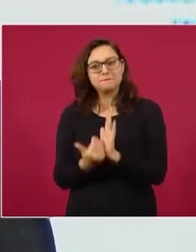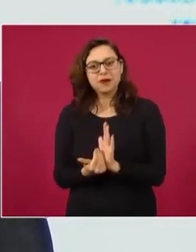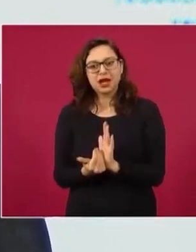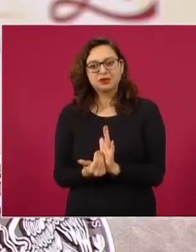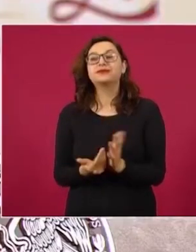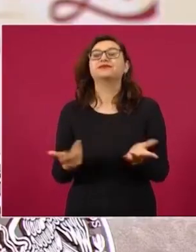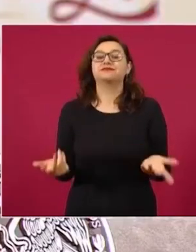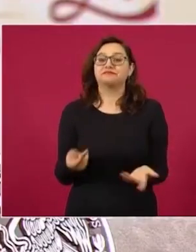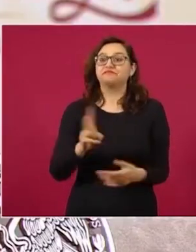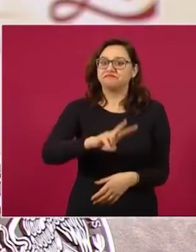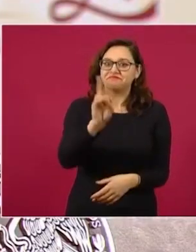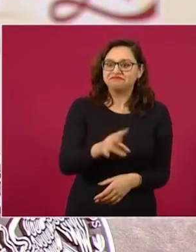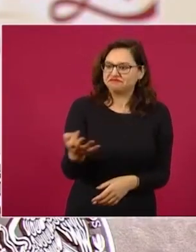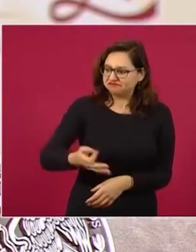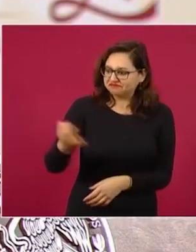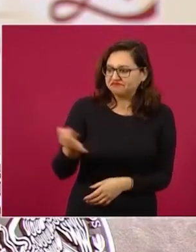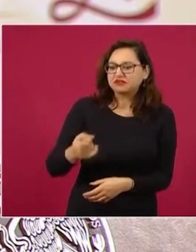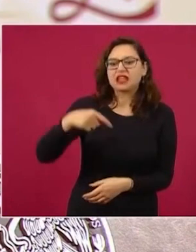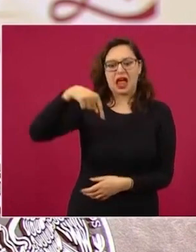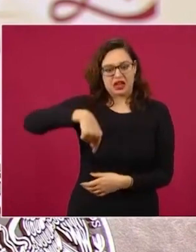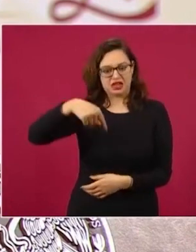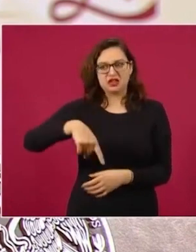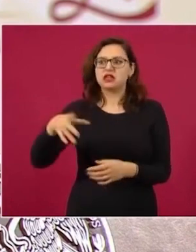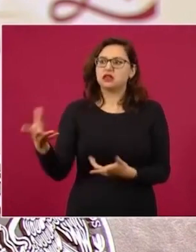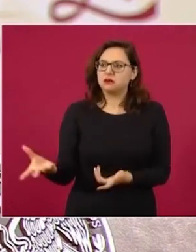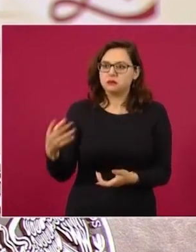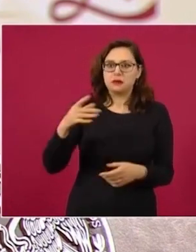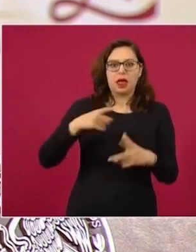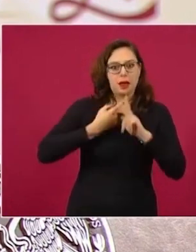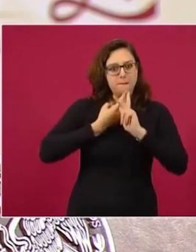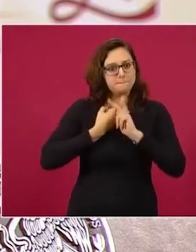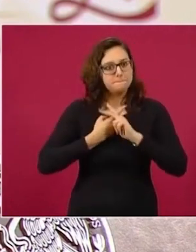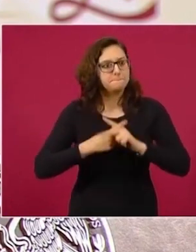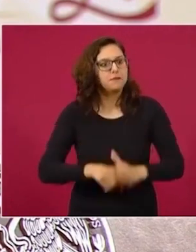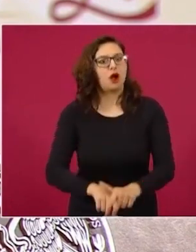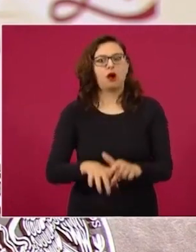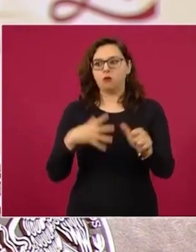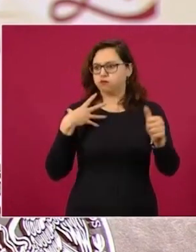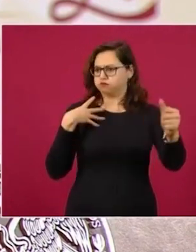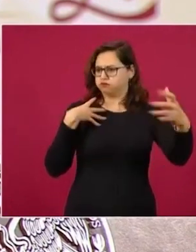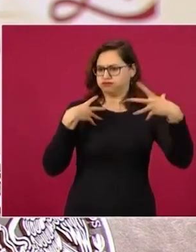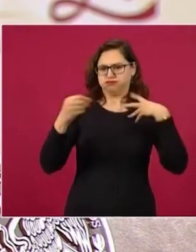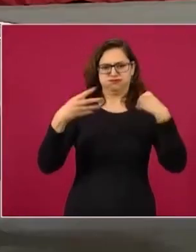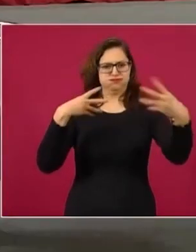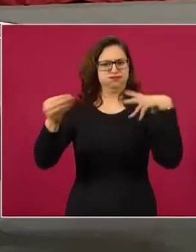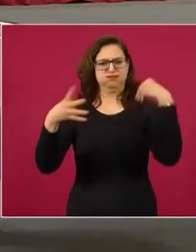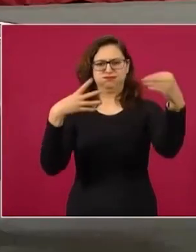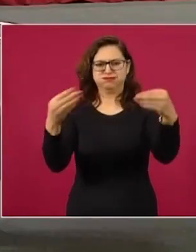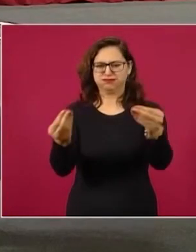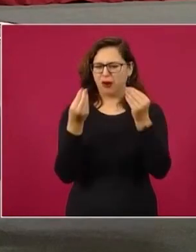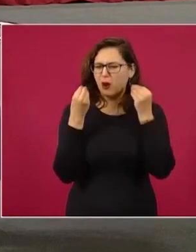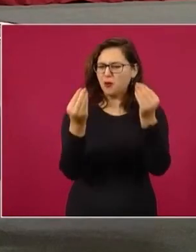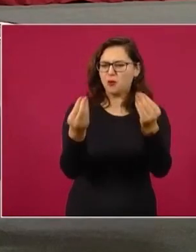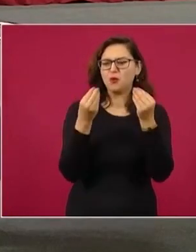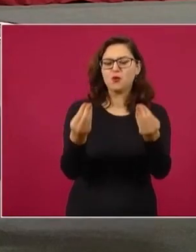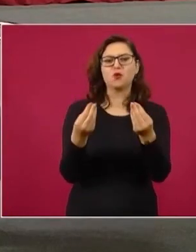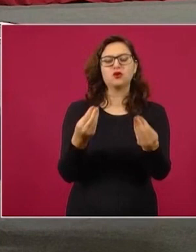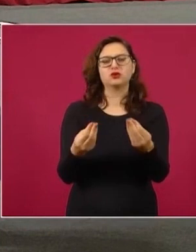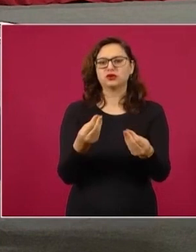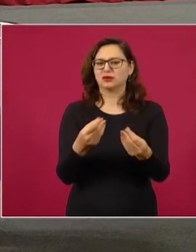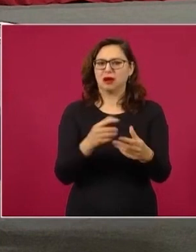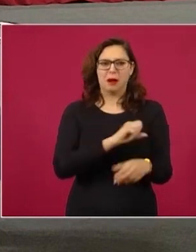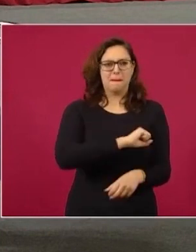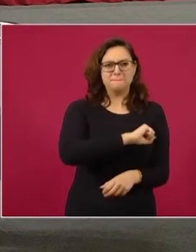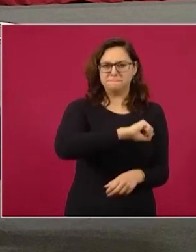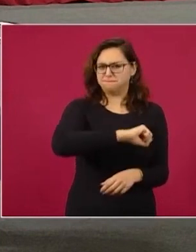asistencia social para niños niñas y adolescentes el de cáncer de mama el de cáncer cervicouterino